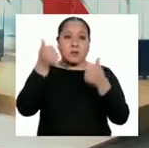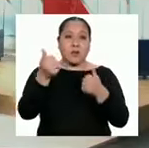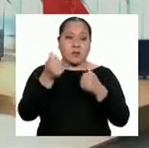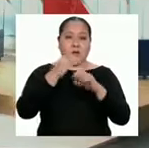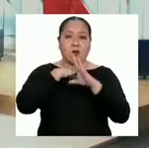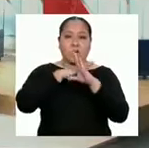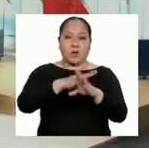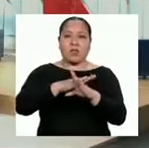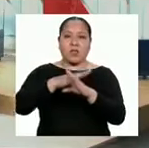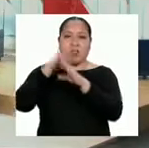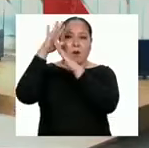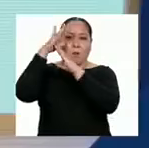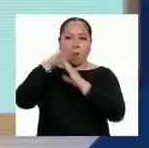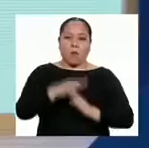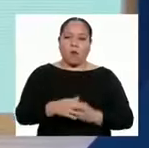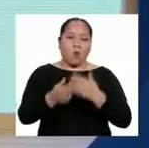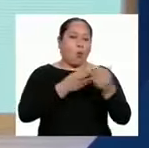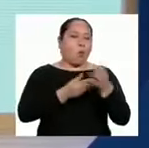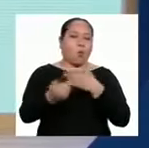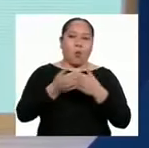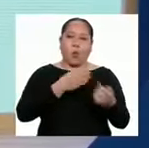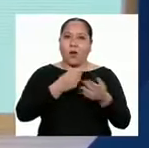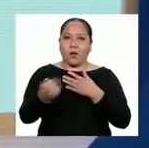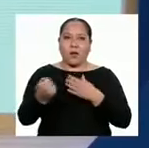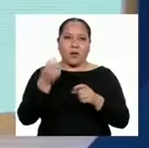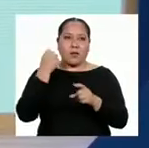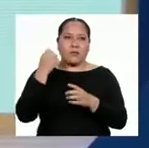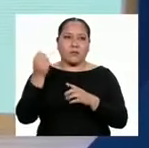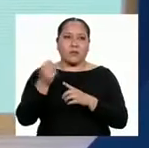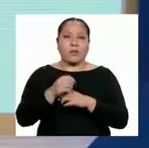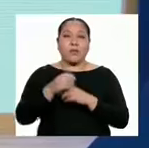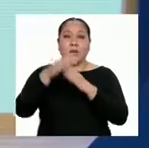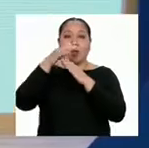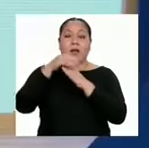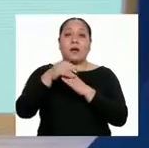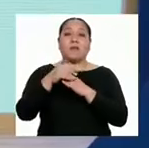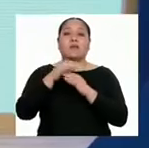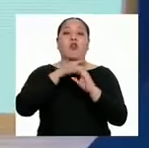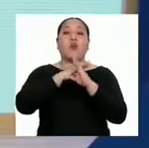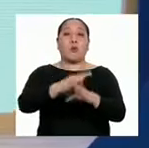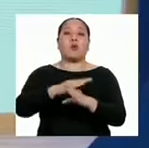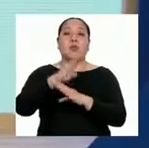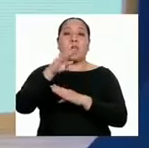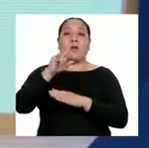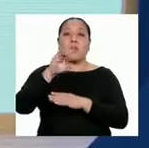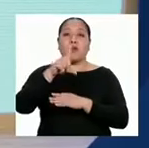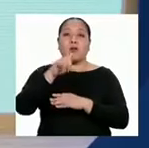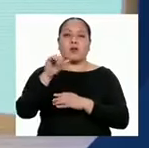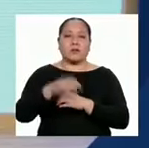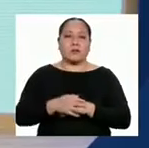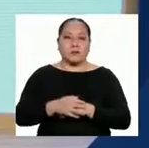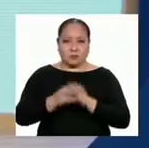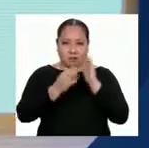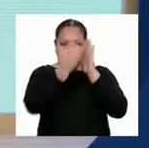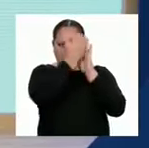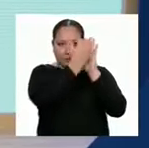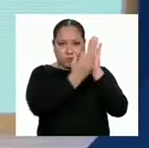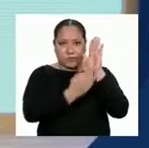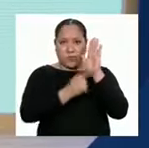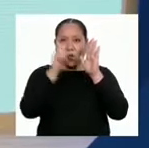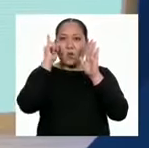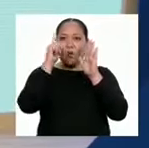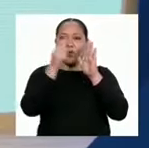y cualquier tipo de discriminación. Para combatir el bullying debemos seguir la siguiente receta.